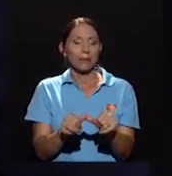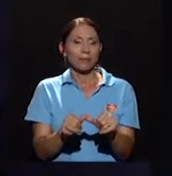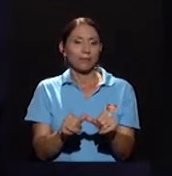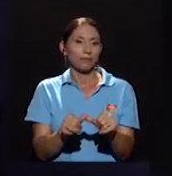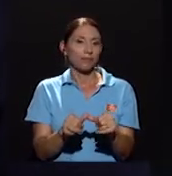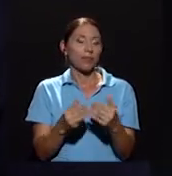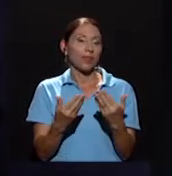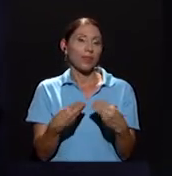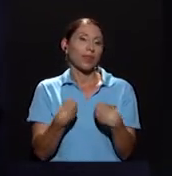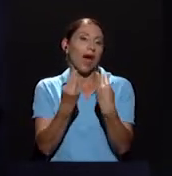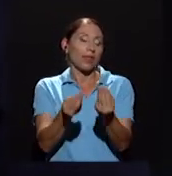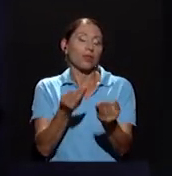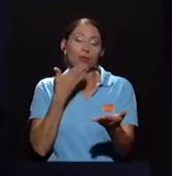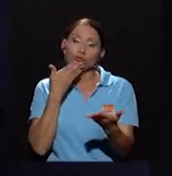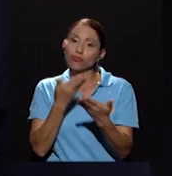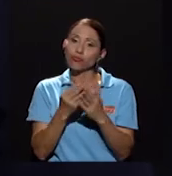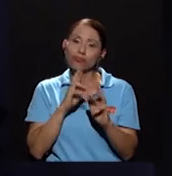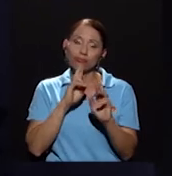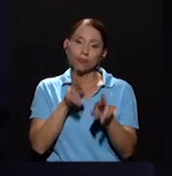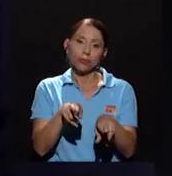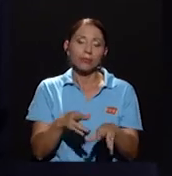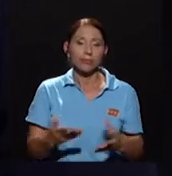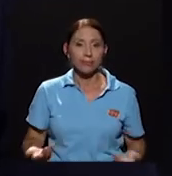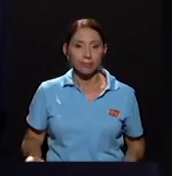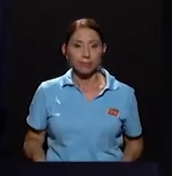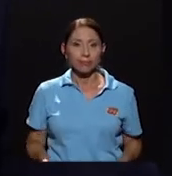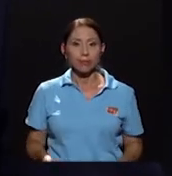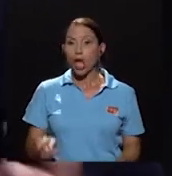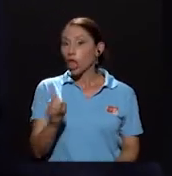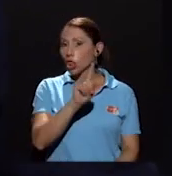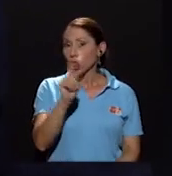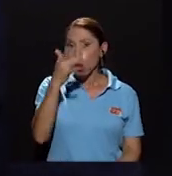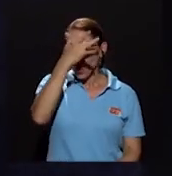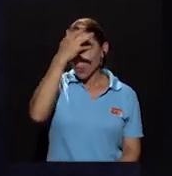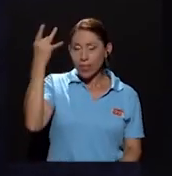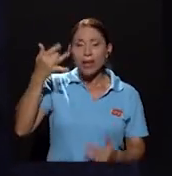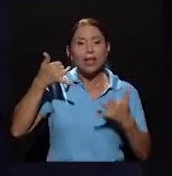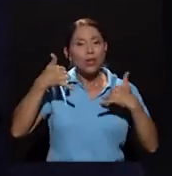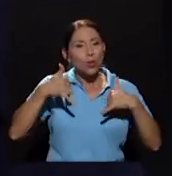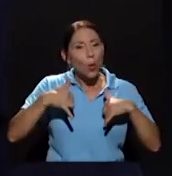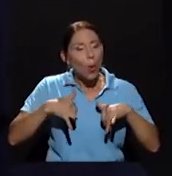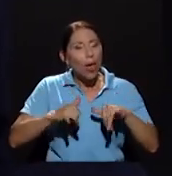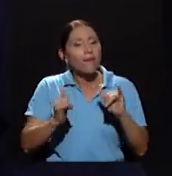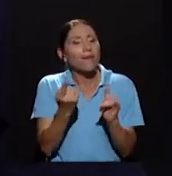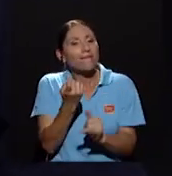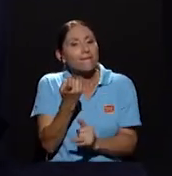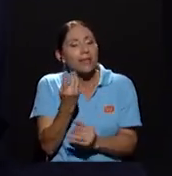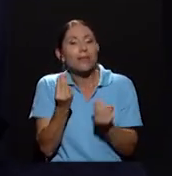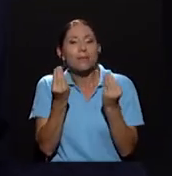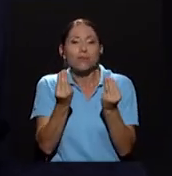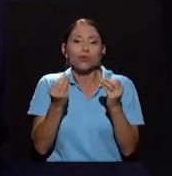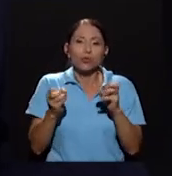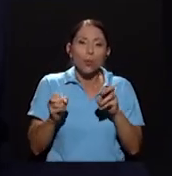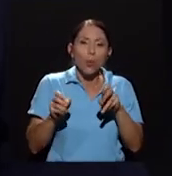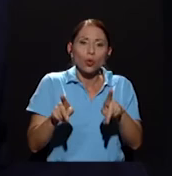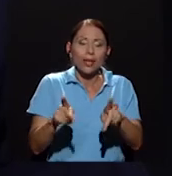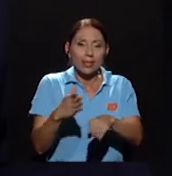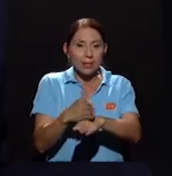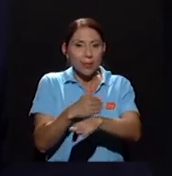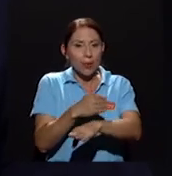frutos buenos resultados sin olvidar que nos quedan todavía muchísimas oportunidades de mejora que tenemos que